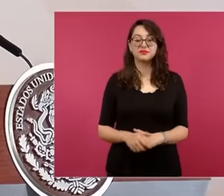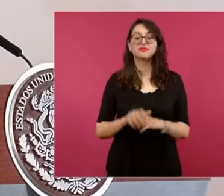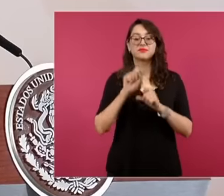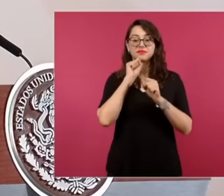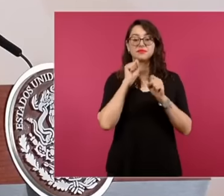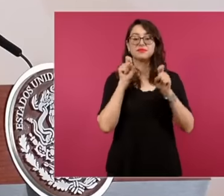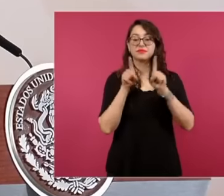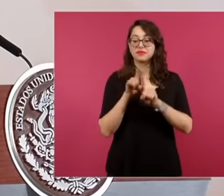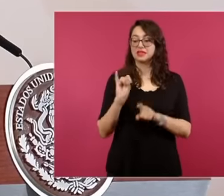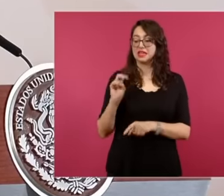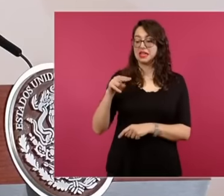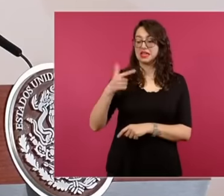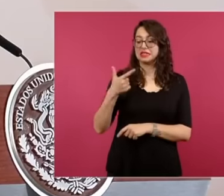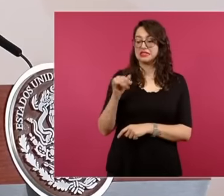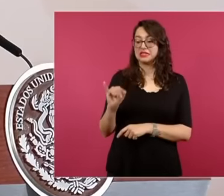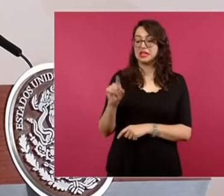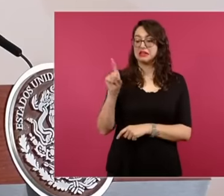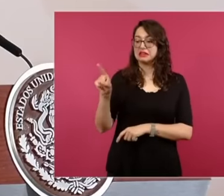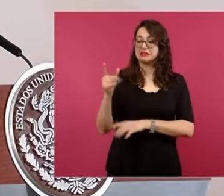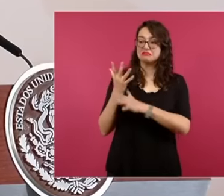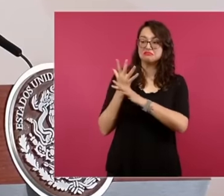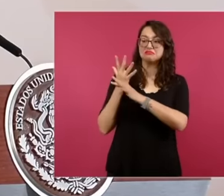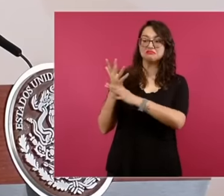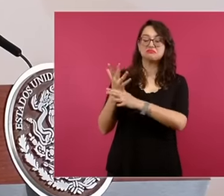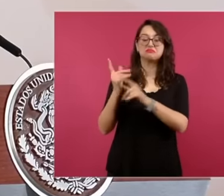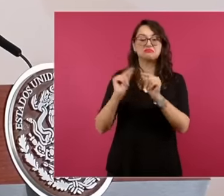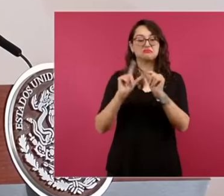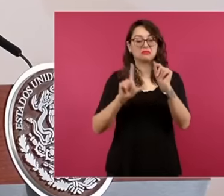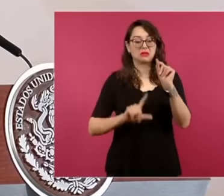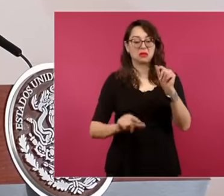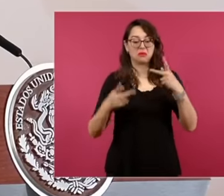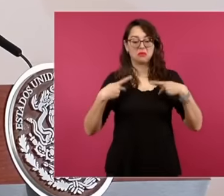que se había reducido la pobreza en México.